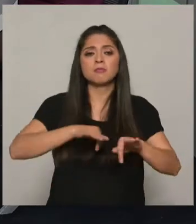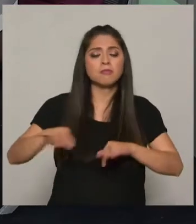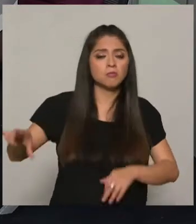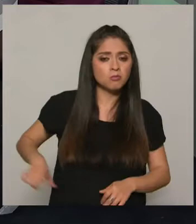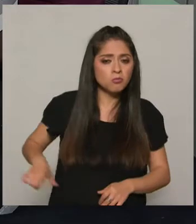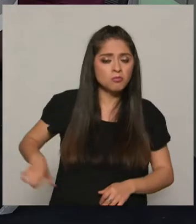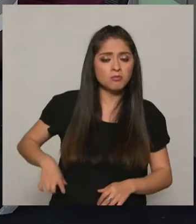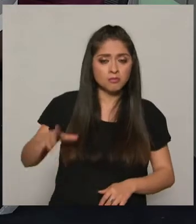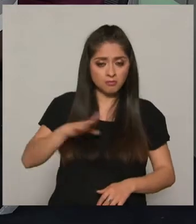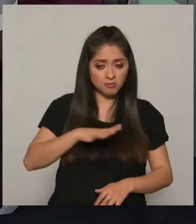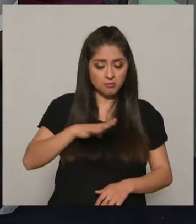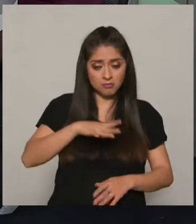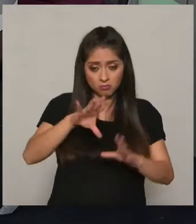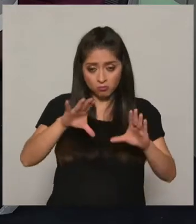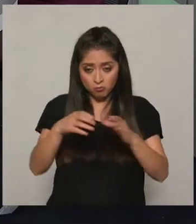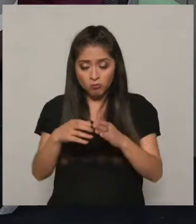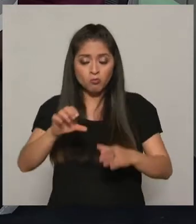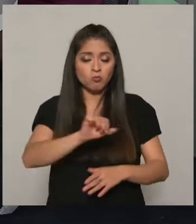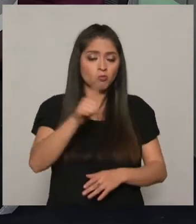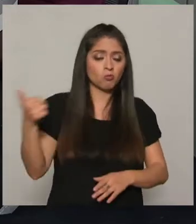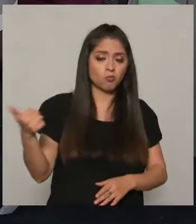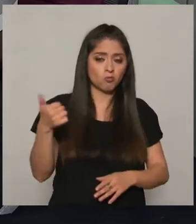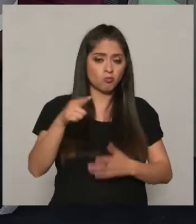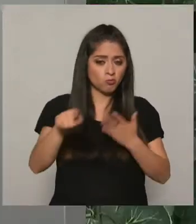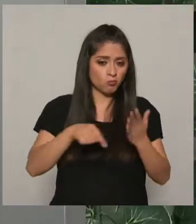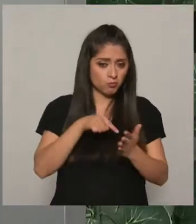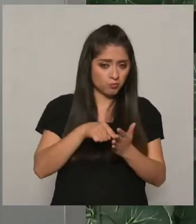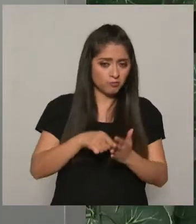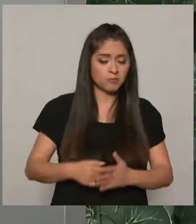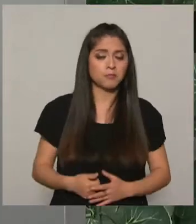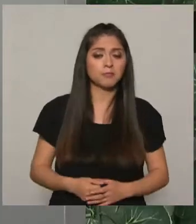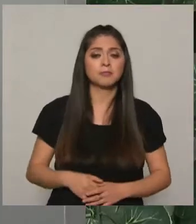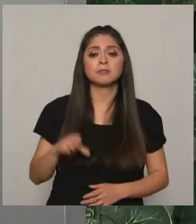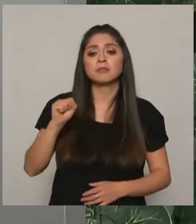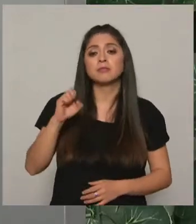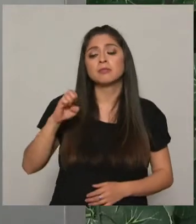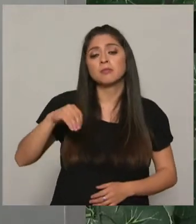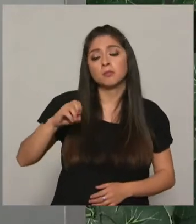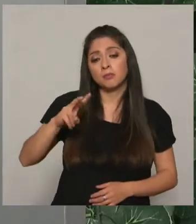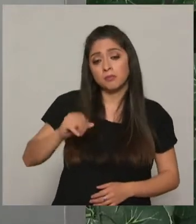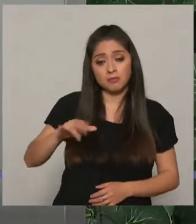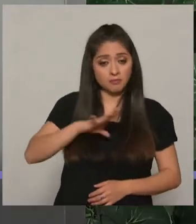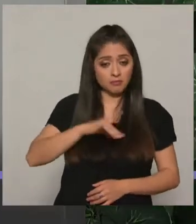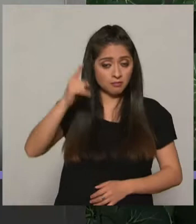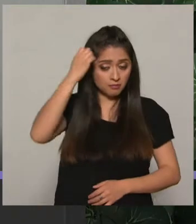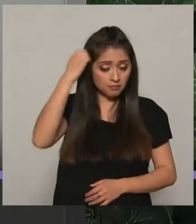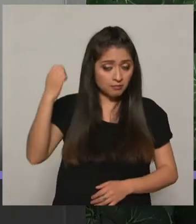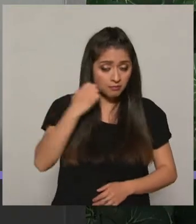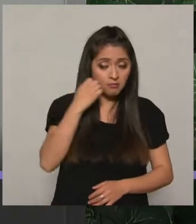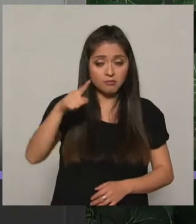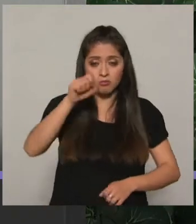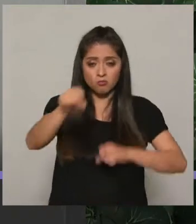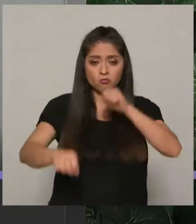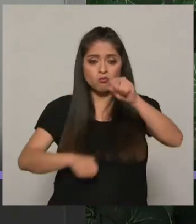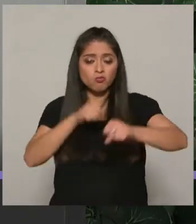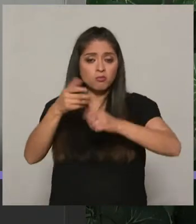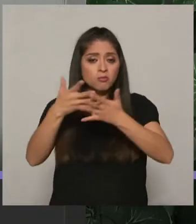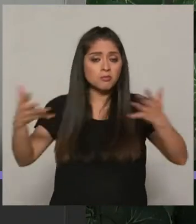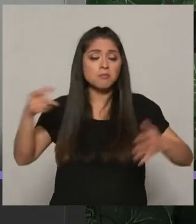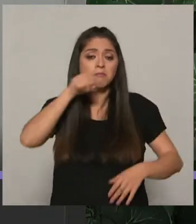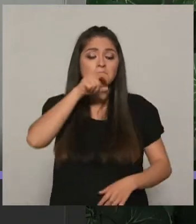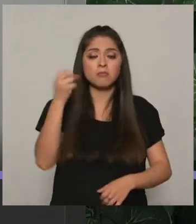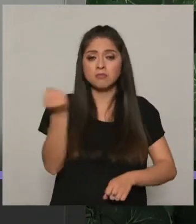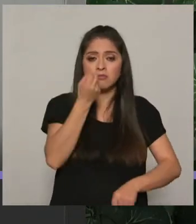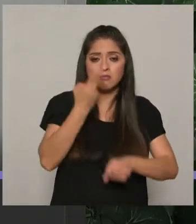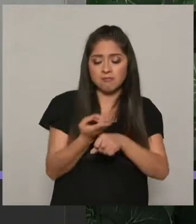tanto en la dependencia en la que estás como en las otras. La verdad es que la CEMOVI tenemos un biciestacionamiento lleno, incluso el secretario anda en bicicleta todos los